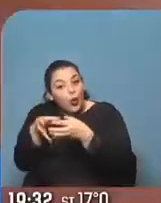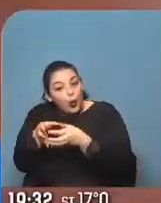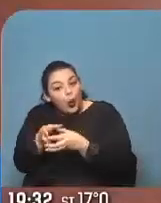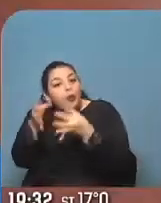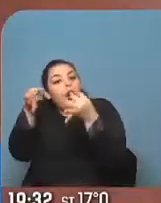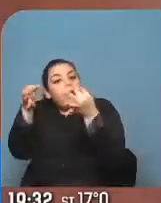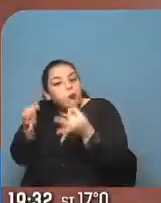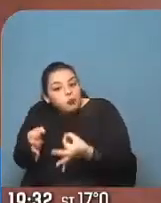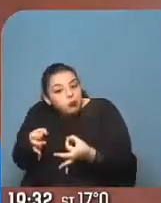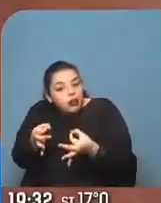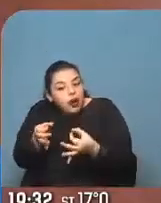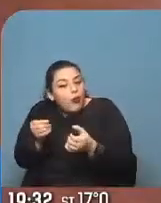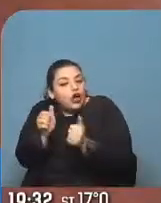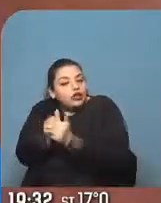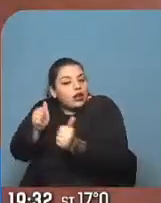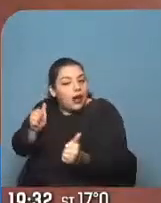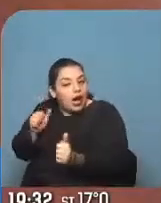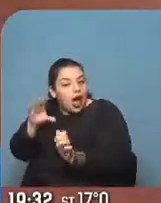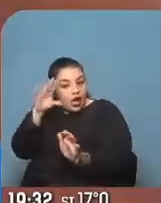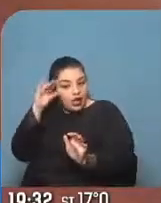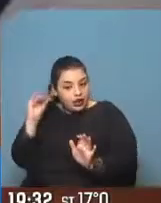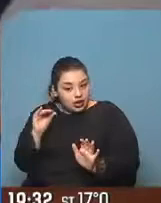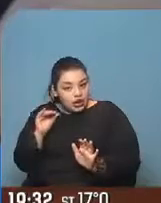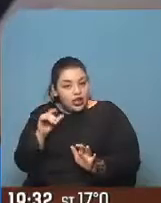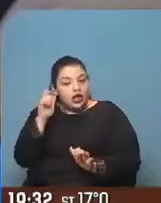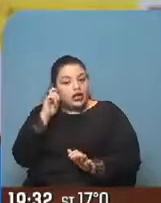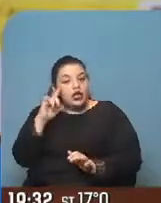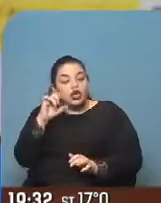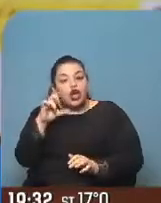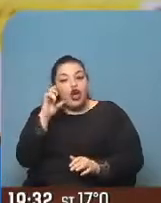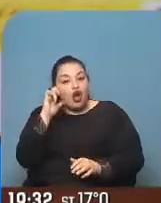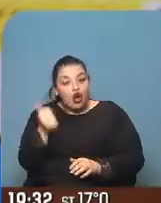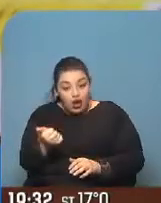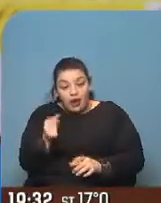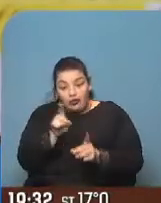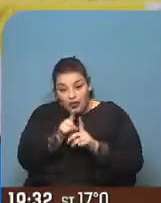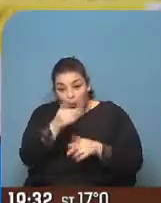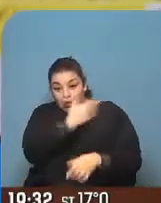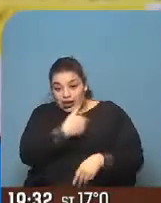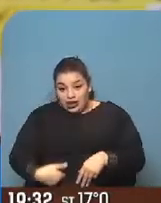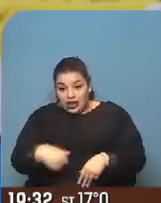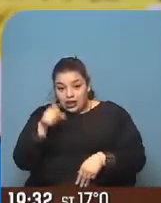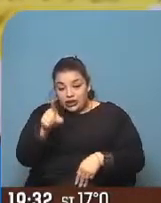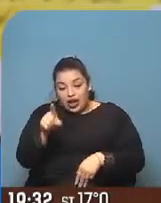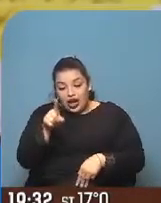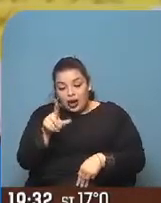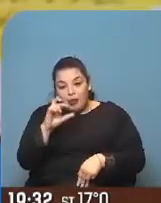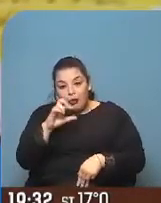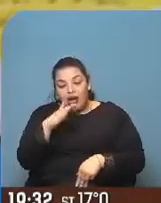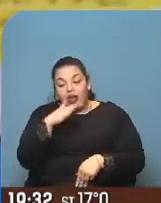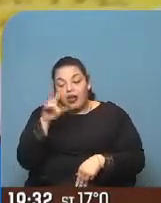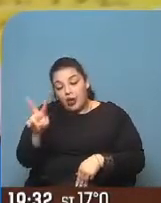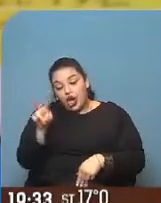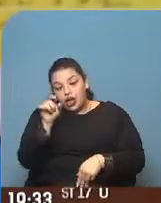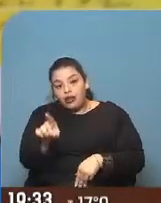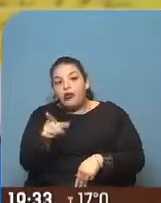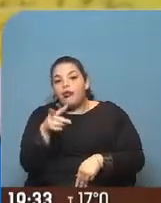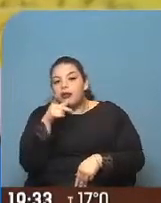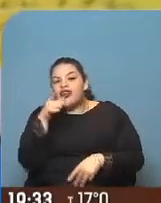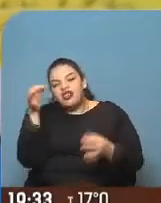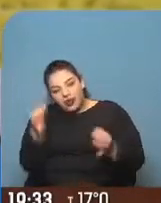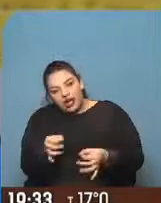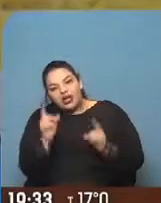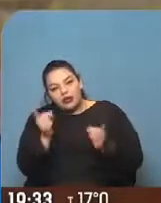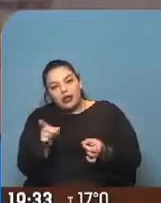cristina fernández kirchner vio que hoja que es el presidente del pj la defiende me parece me parece lo lógico ella ha sido una